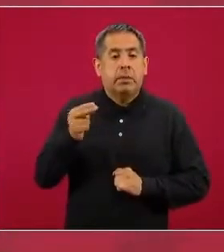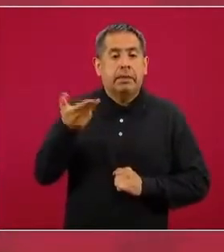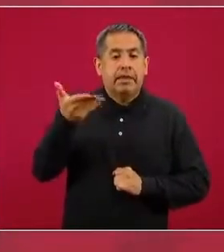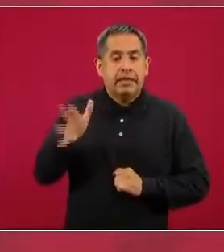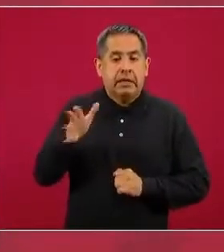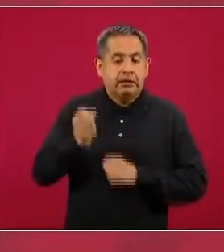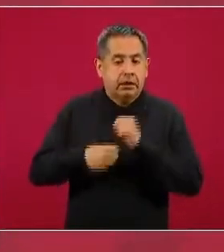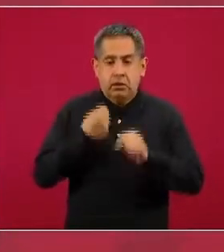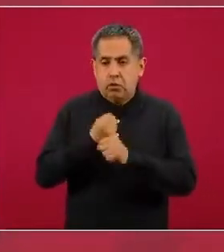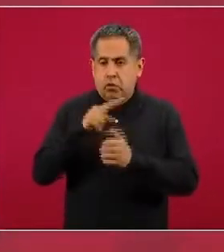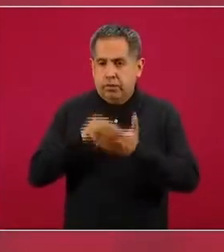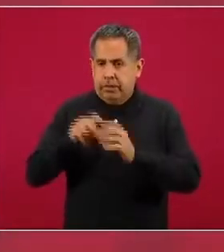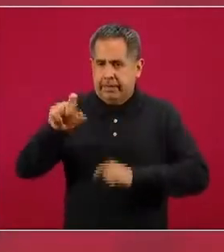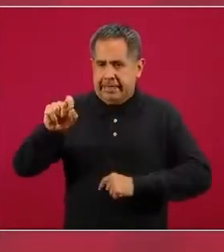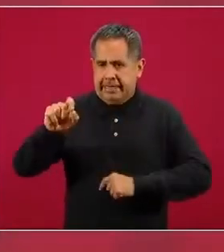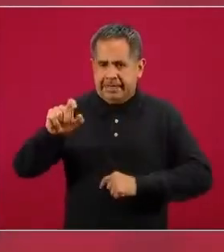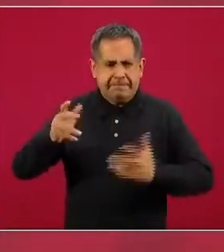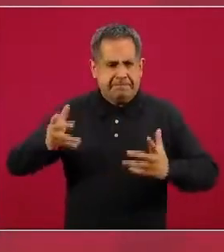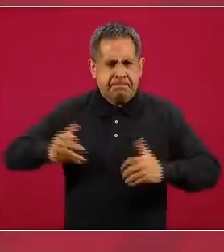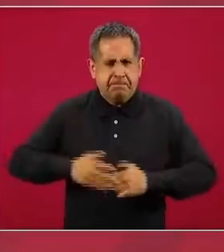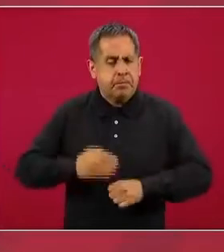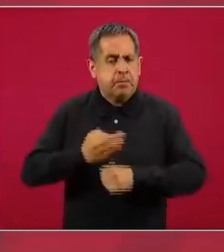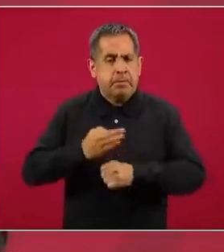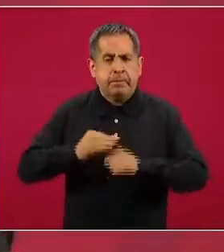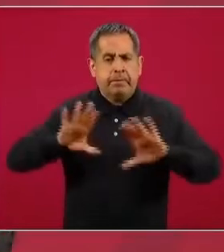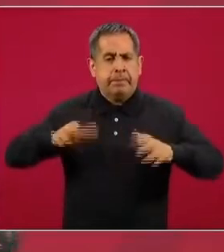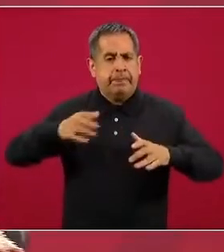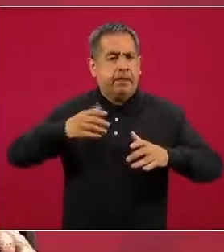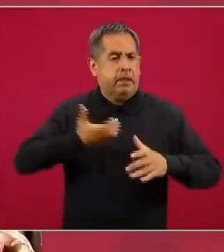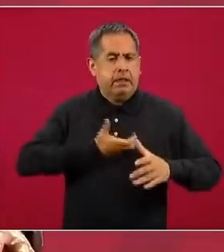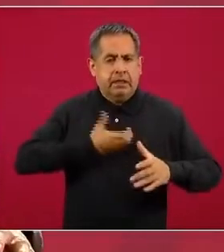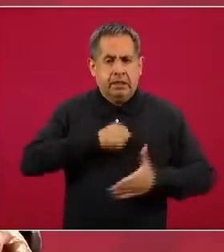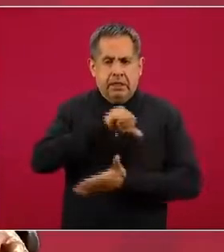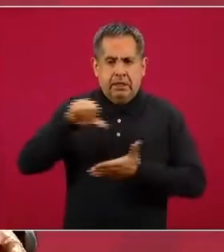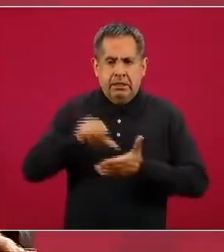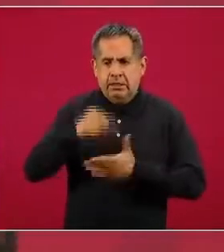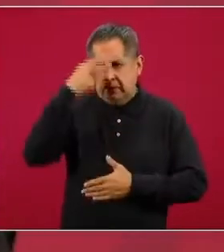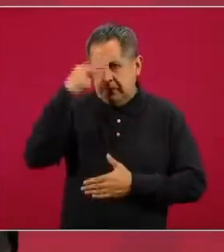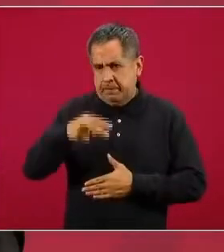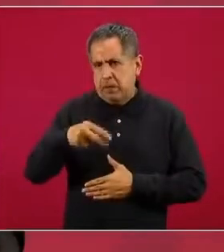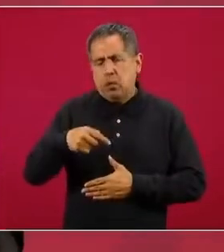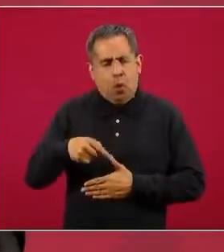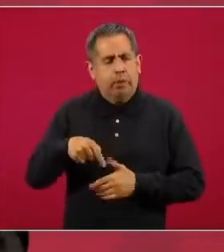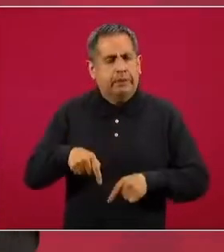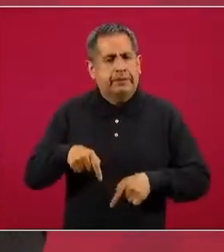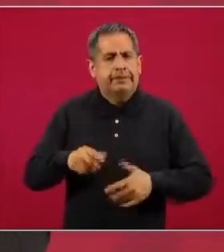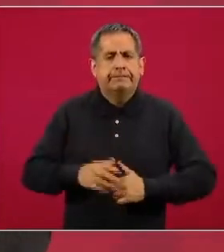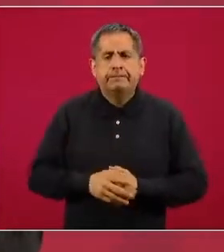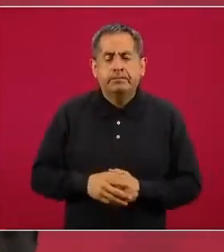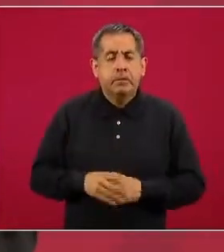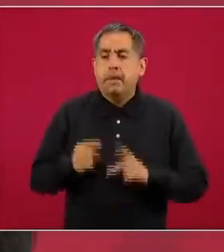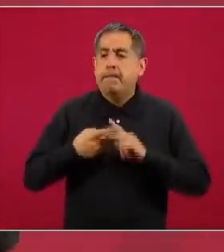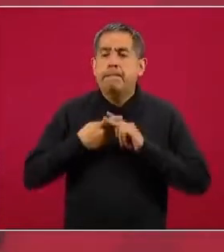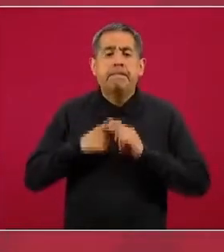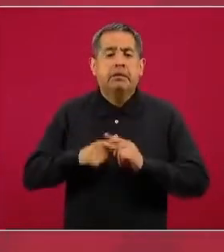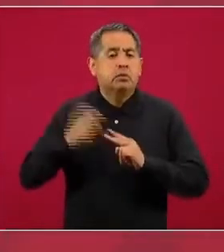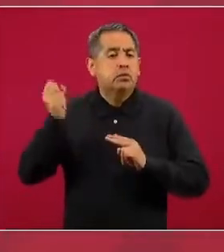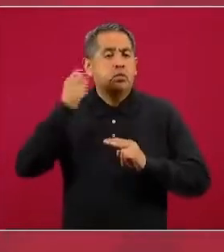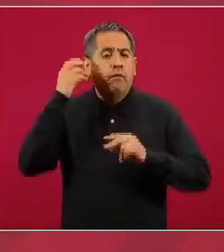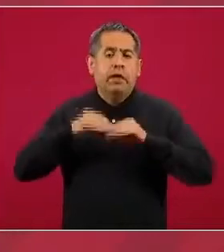de 2020. Estamos aquí en el Palacio Nacional de México, en la Ciudad de México, y vamos a iniciar la conferencia de prensa